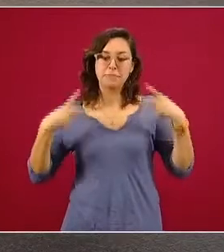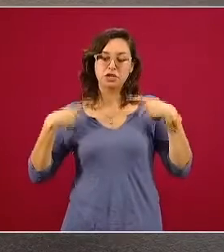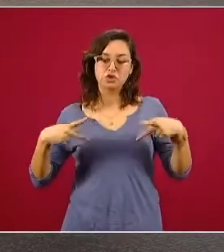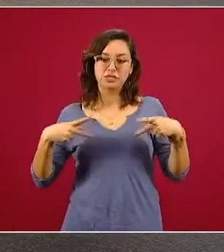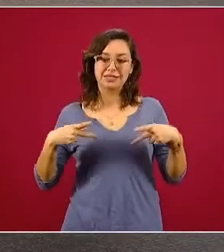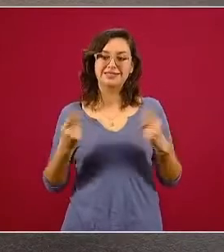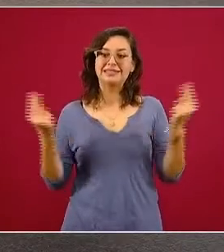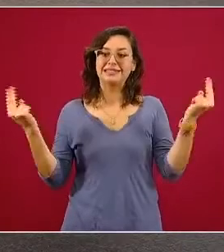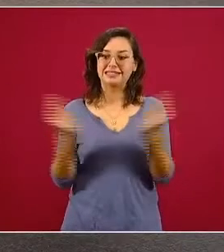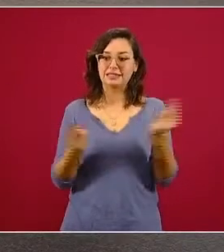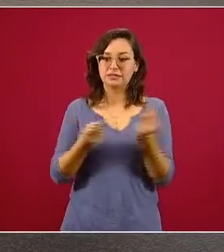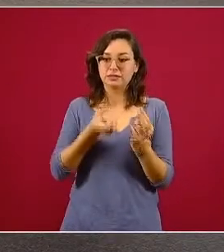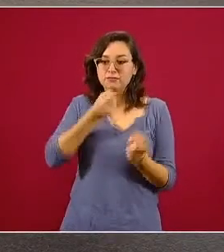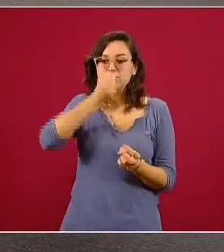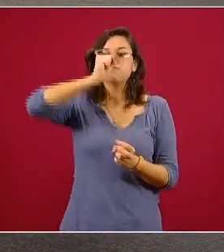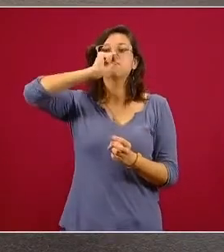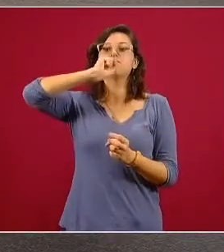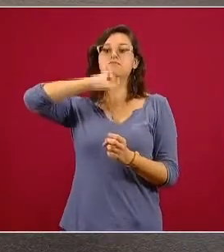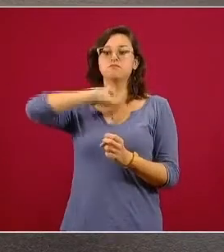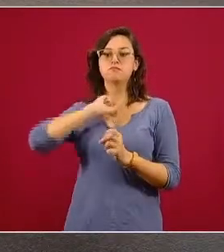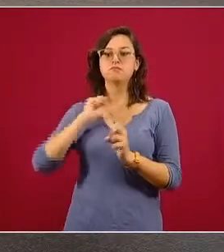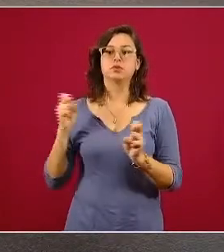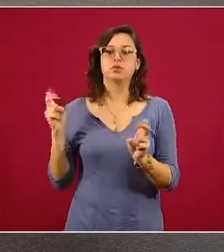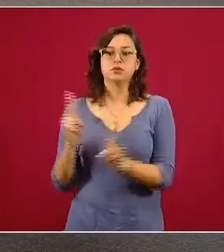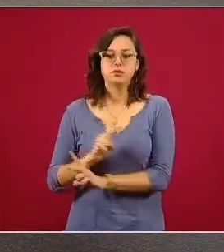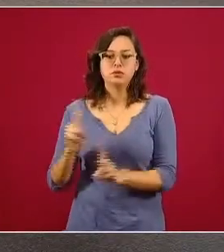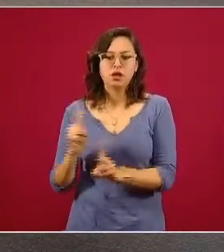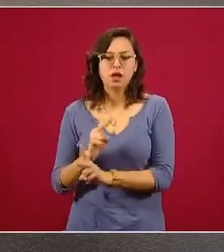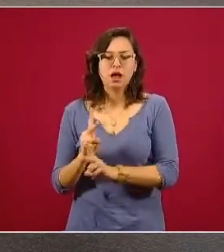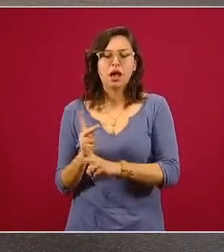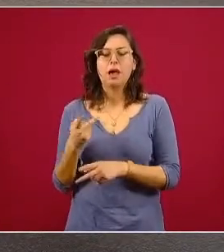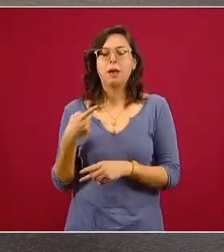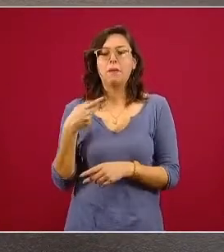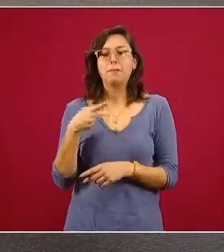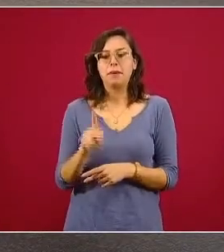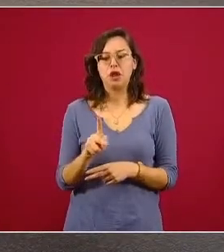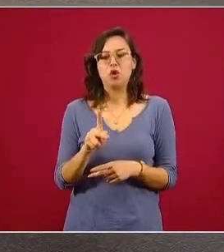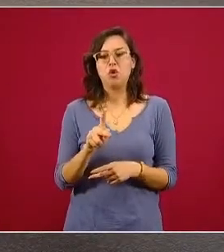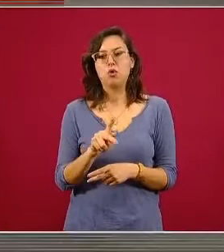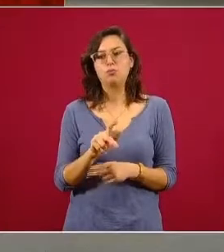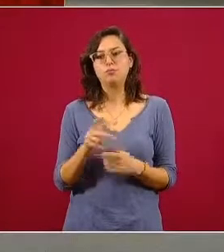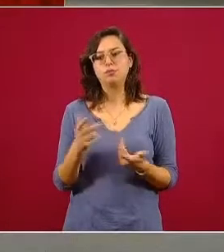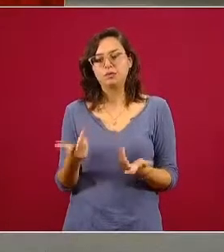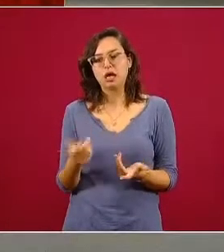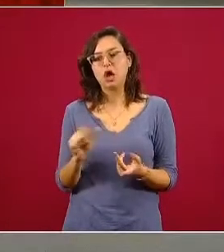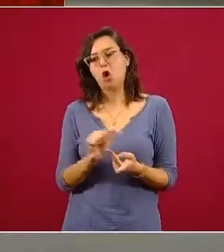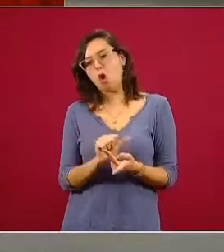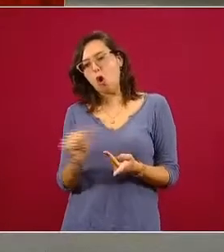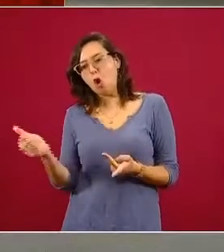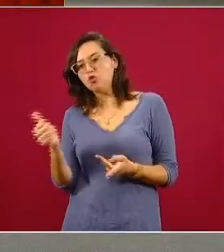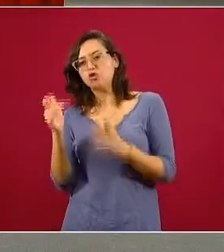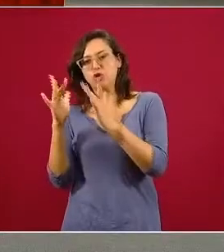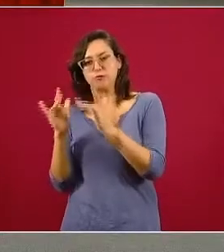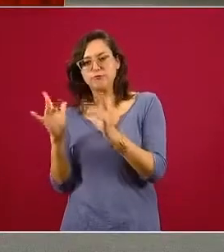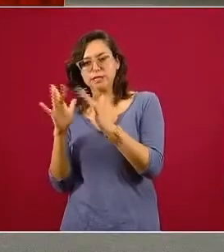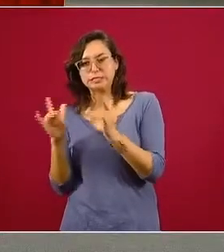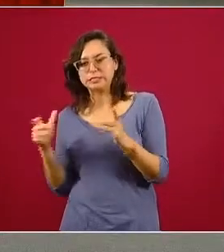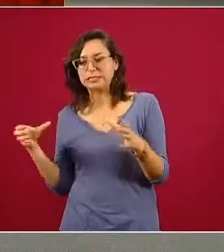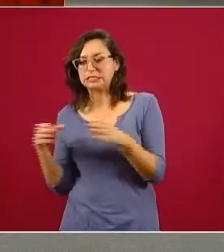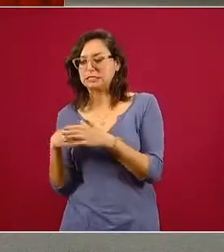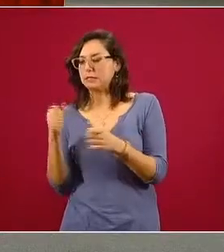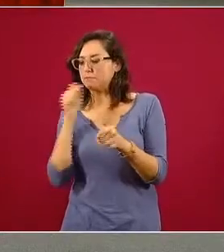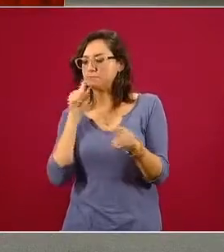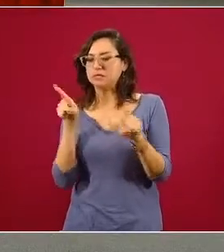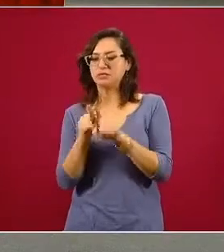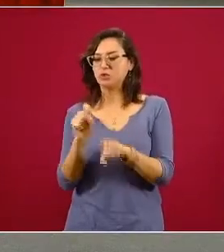no a necesitar intubación. Un poco aparte, pero en el mismo sentido, un grupo de estudios científicos franceses, igual este fin de